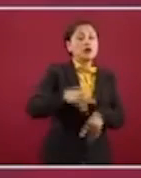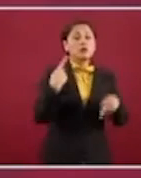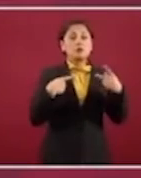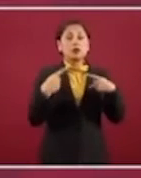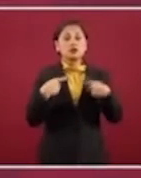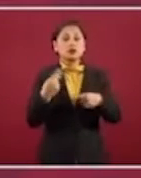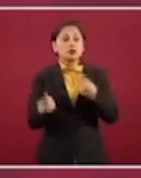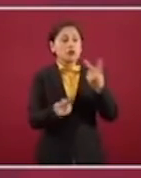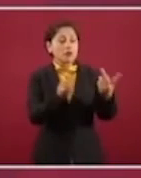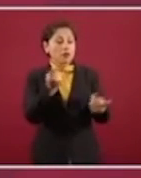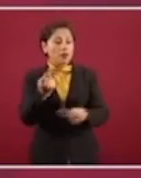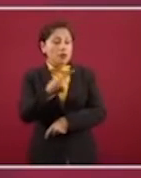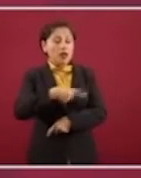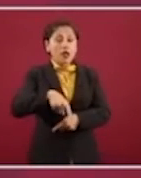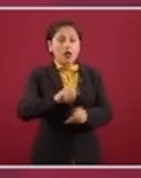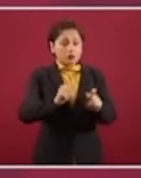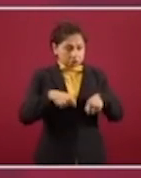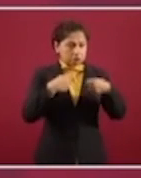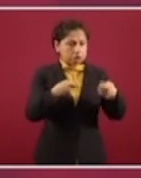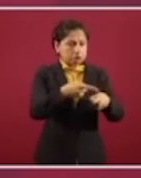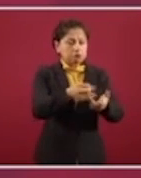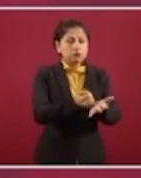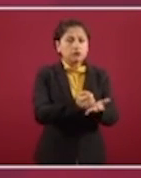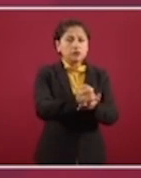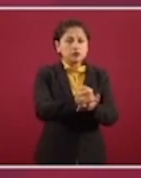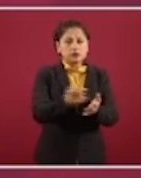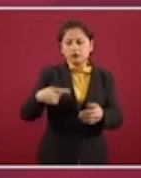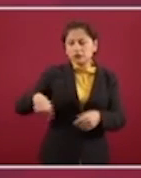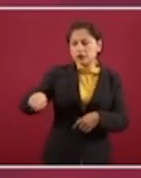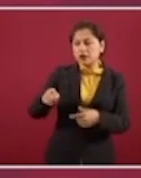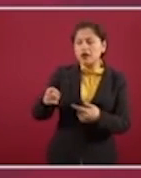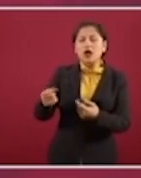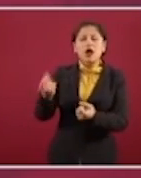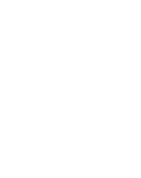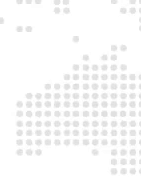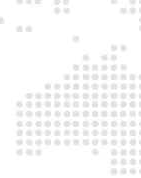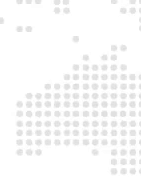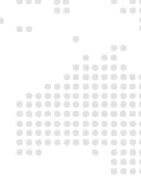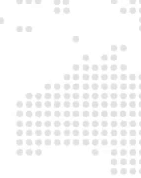daba la decisión a la gente. Ya conocen ustedes el resultado.